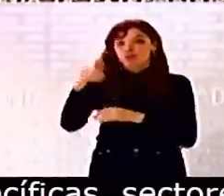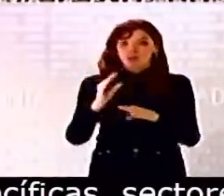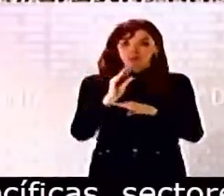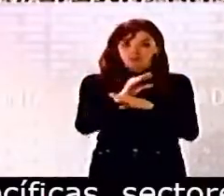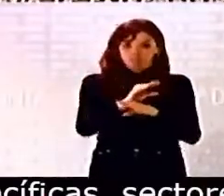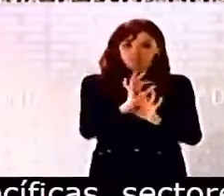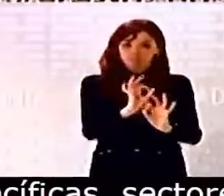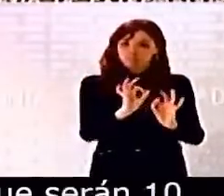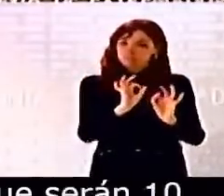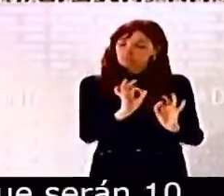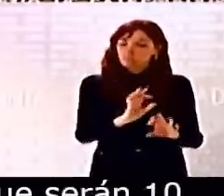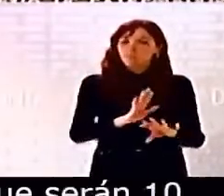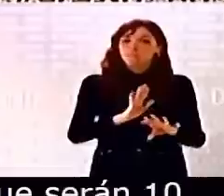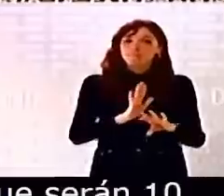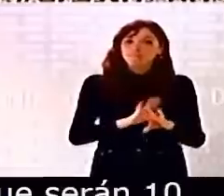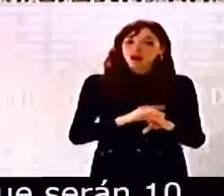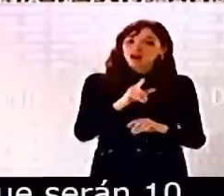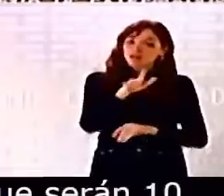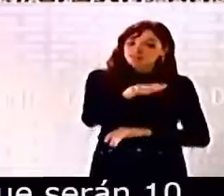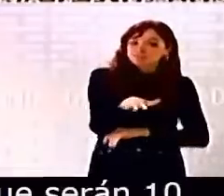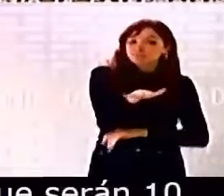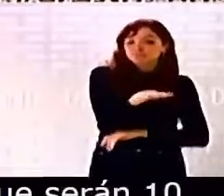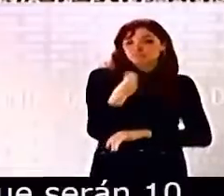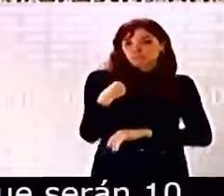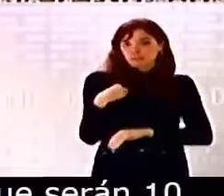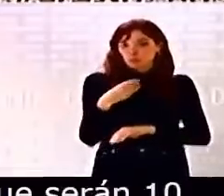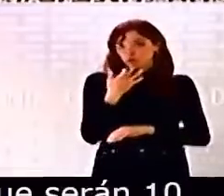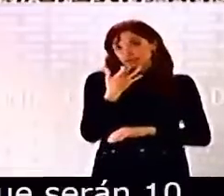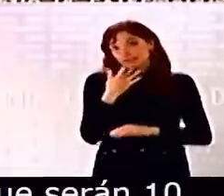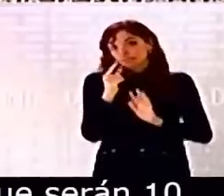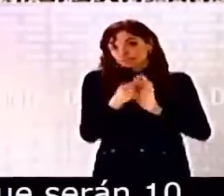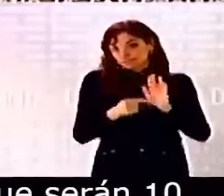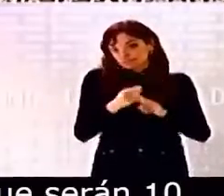para esos requisitos, ¿no?